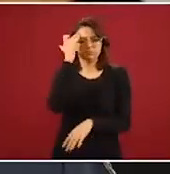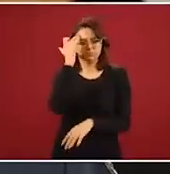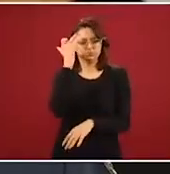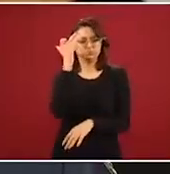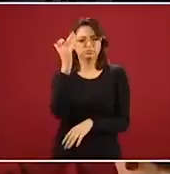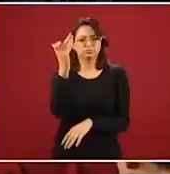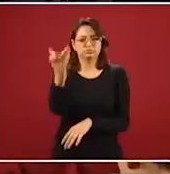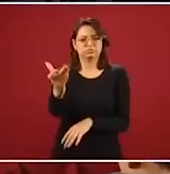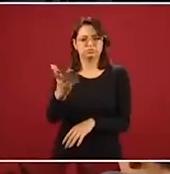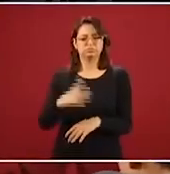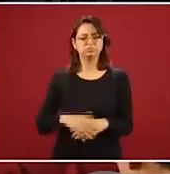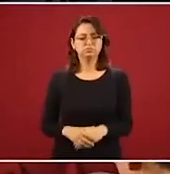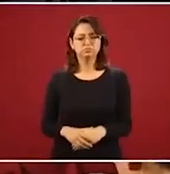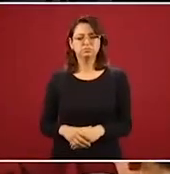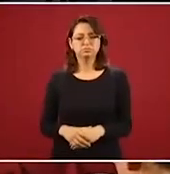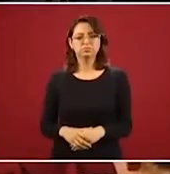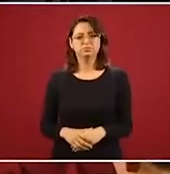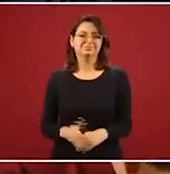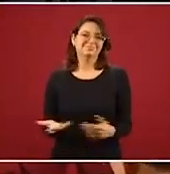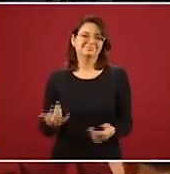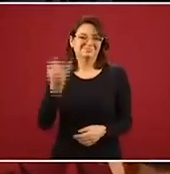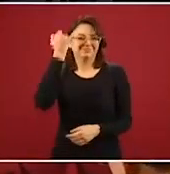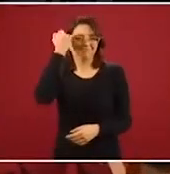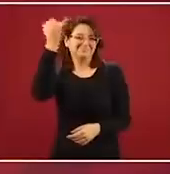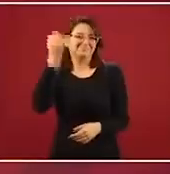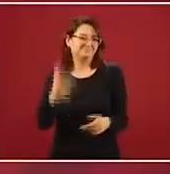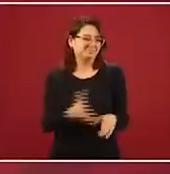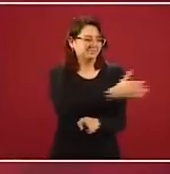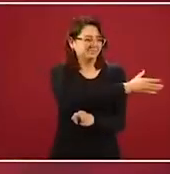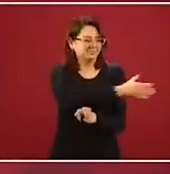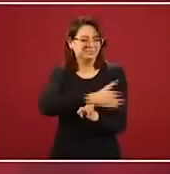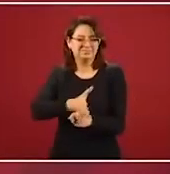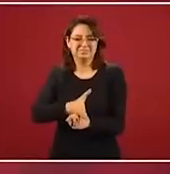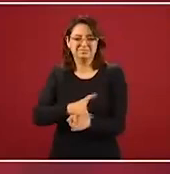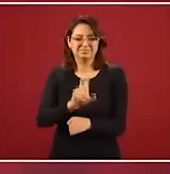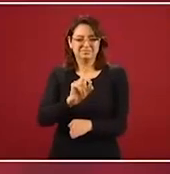imagínense, después de 36 años